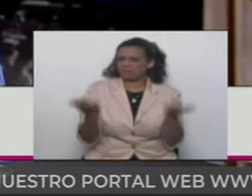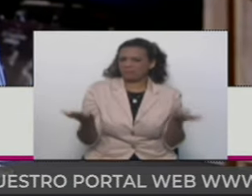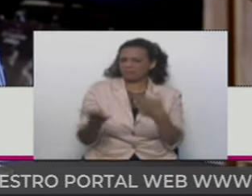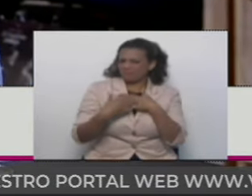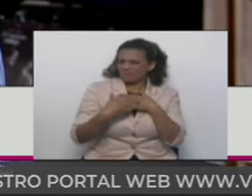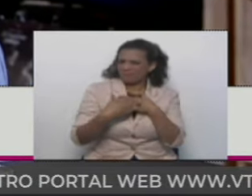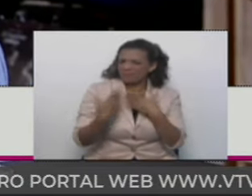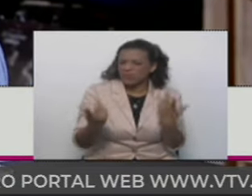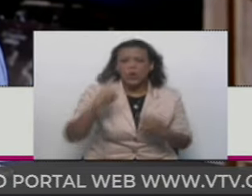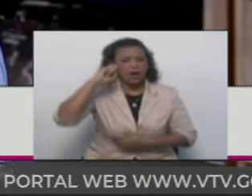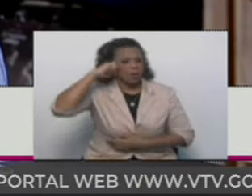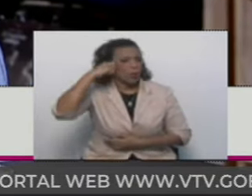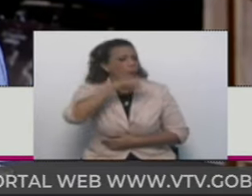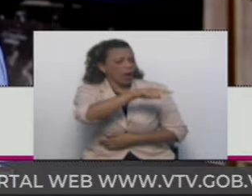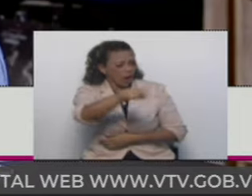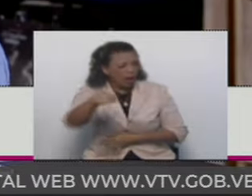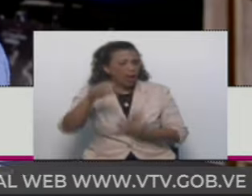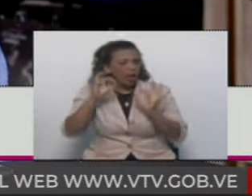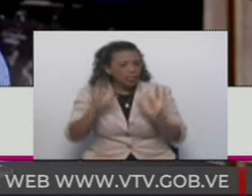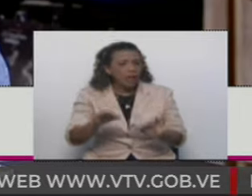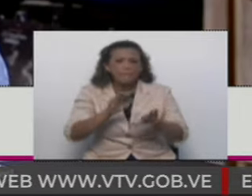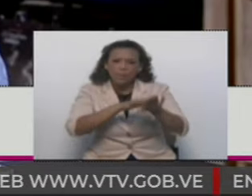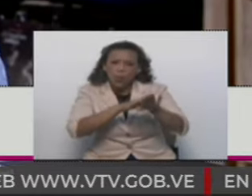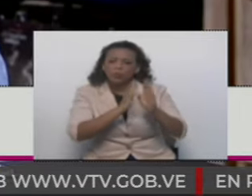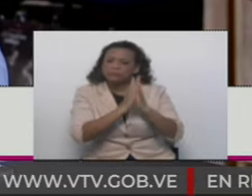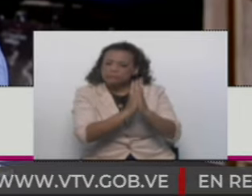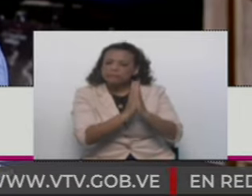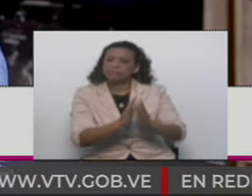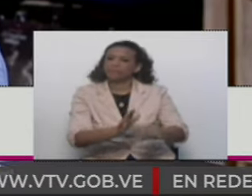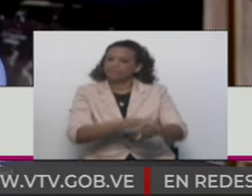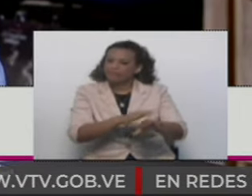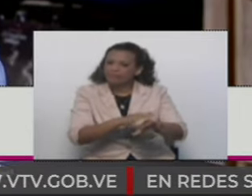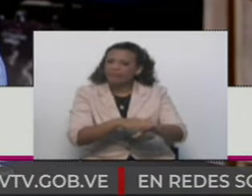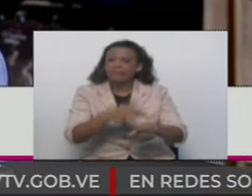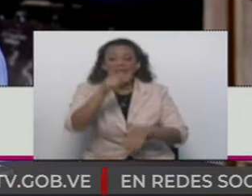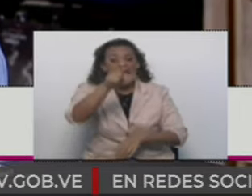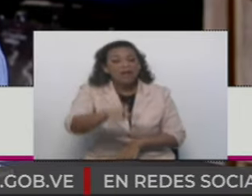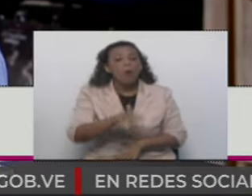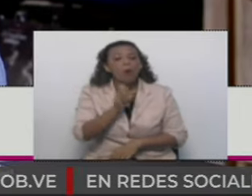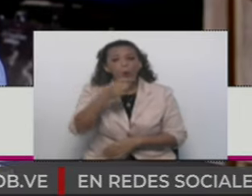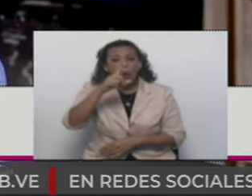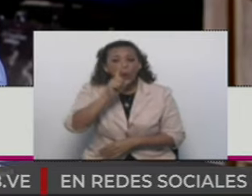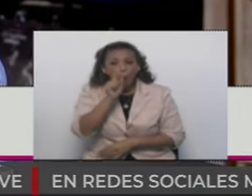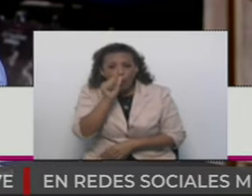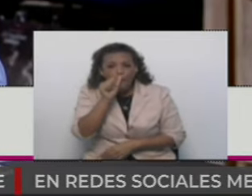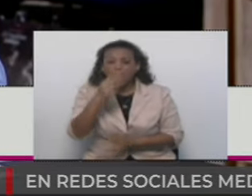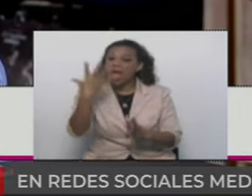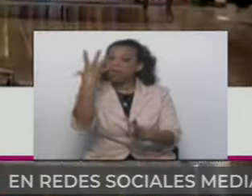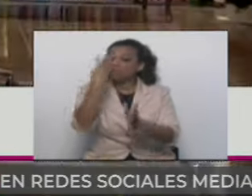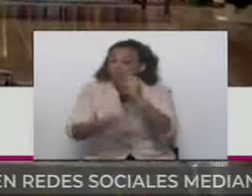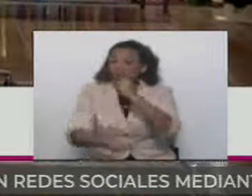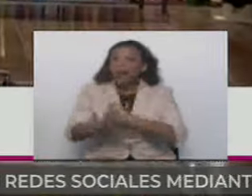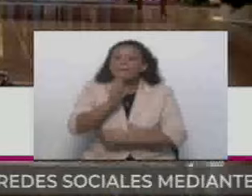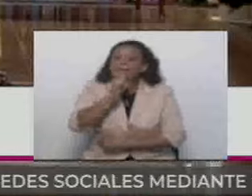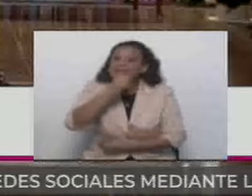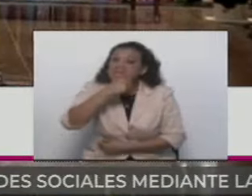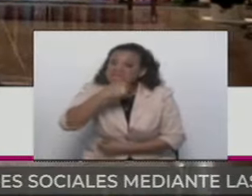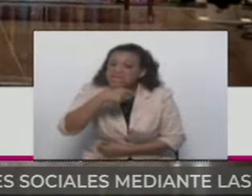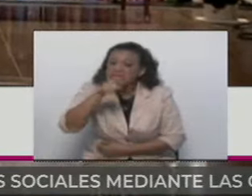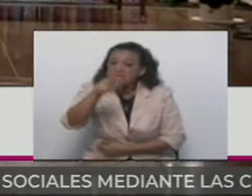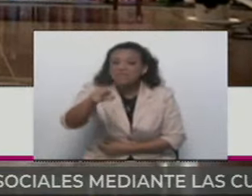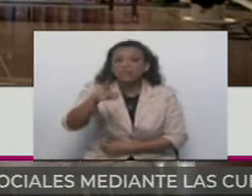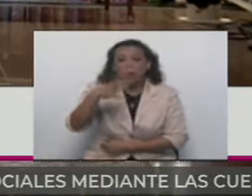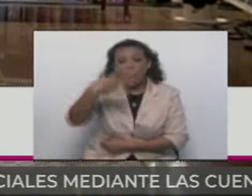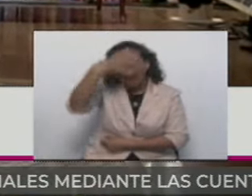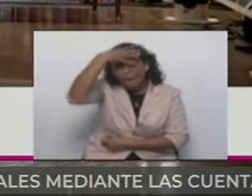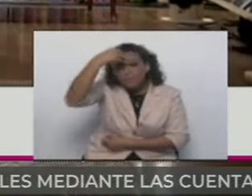Karen, recuérdate, dije, el viejito se quiere ir. Yo estaba bien